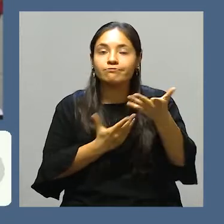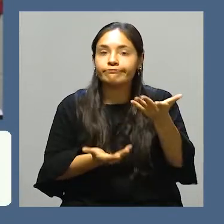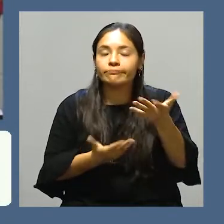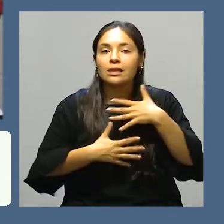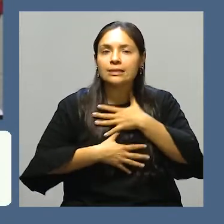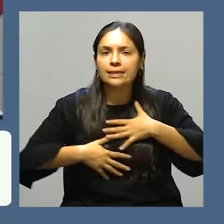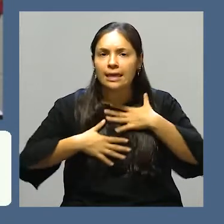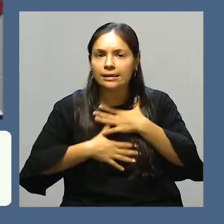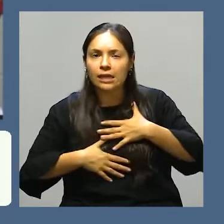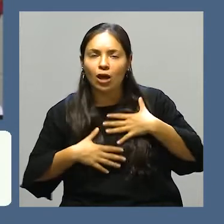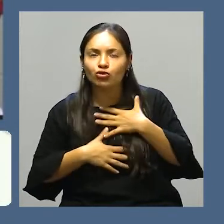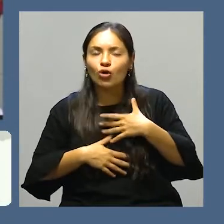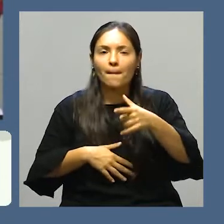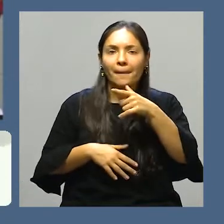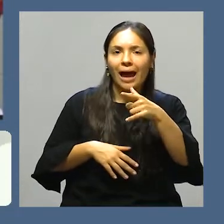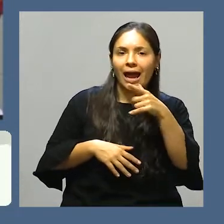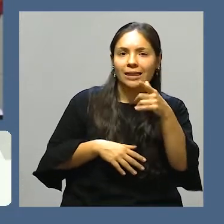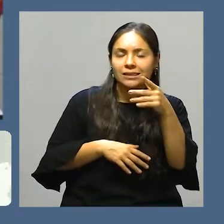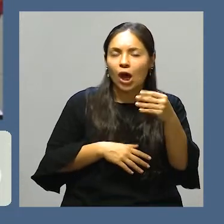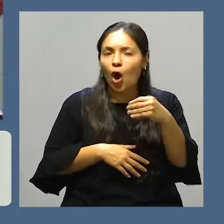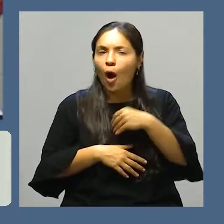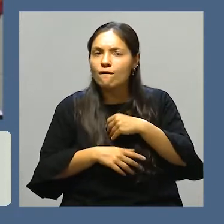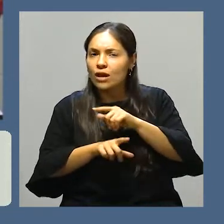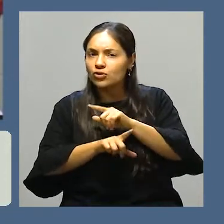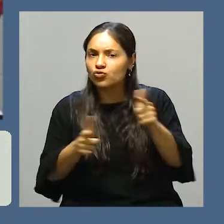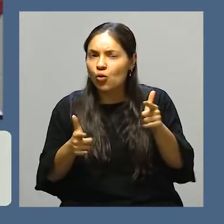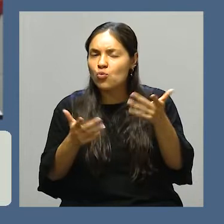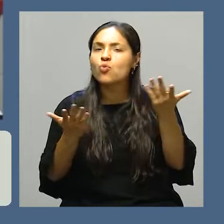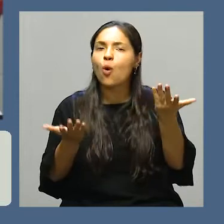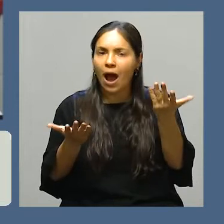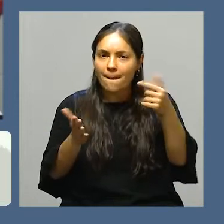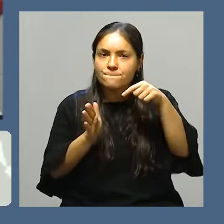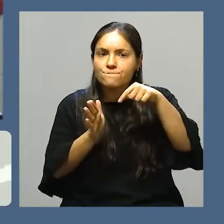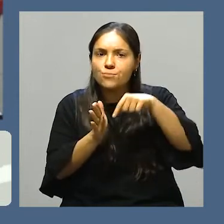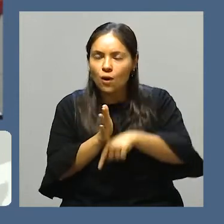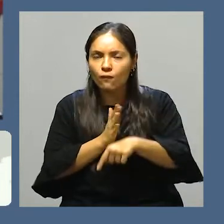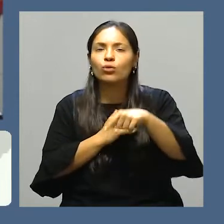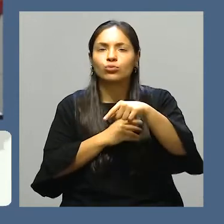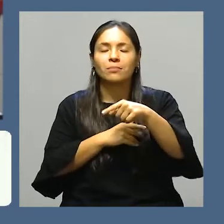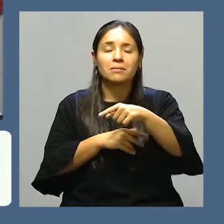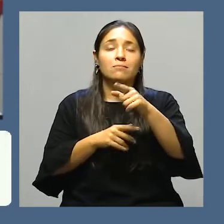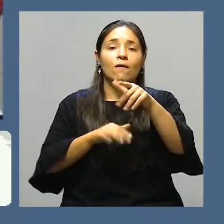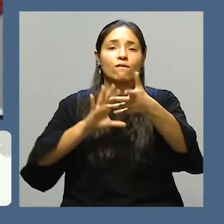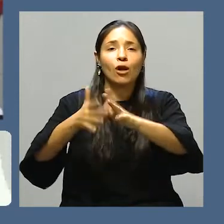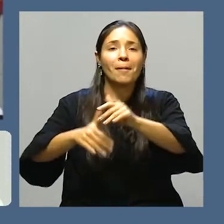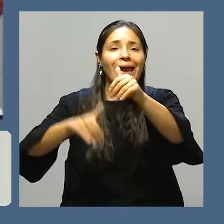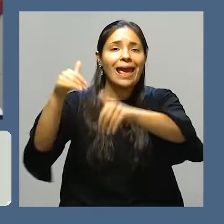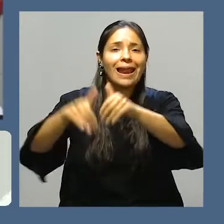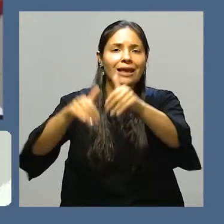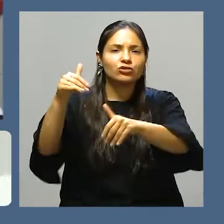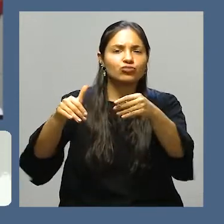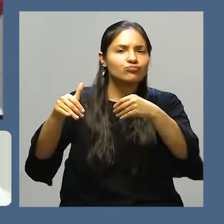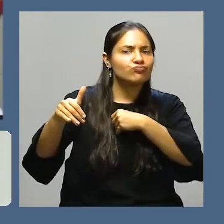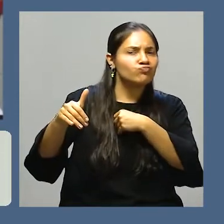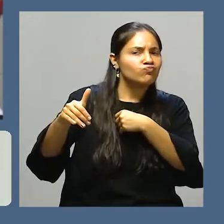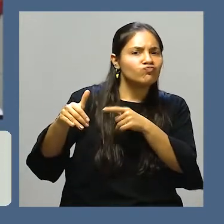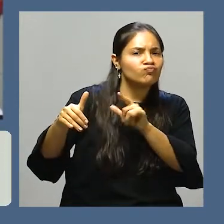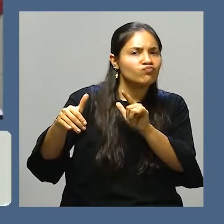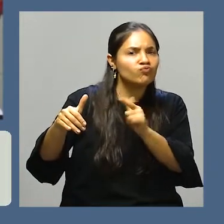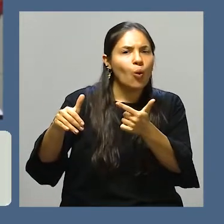Bueno, estamos en el segundo bloque de Chat Internacional. Estamos en el 30 de la TDA, 22 de Supercanal HD, hablando de lo que se viene, que